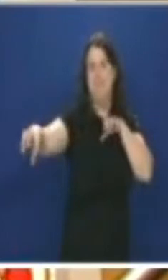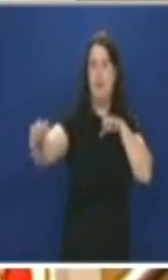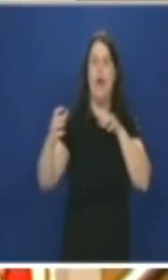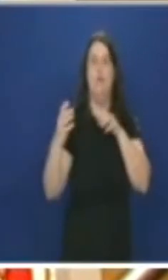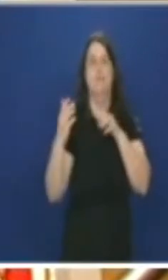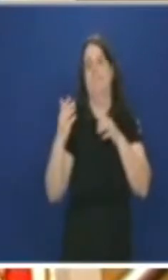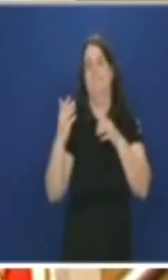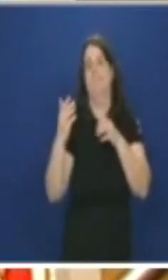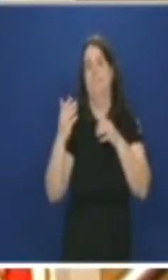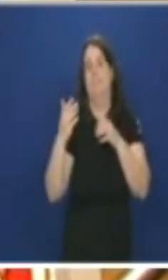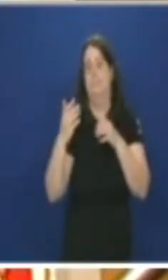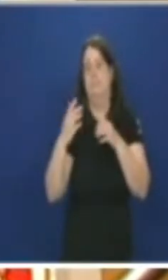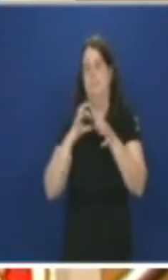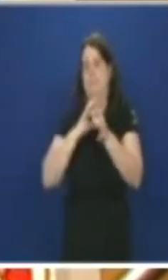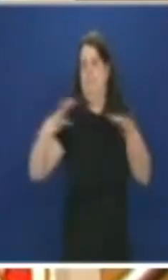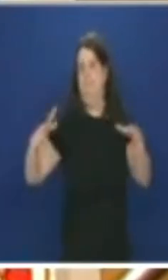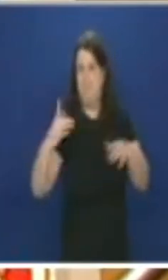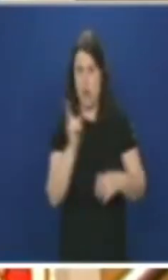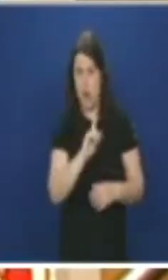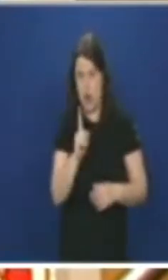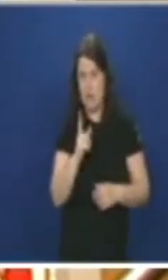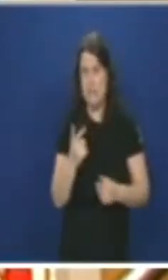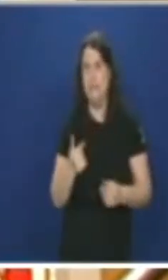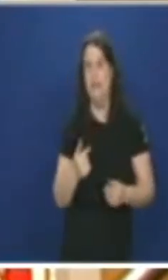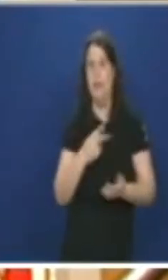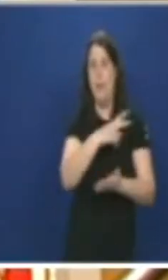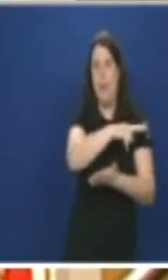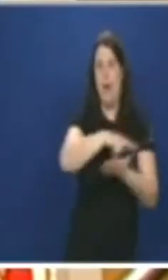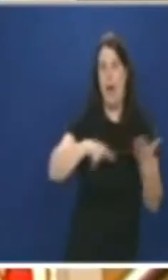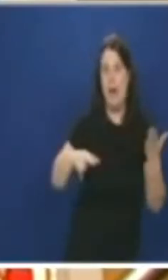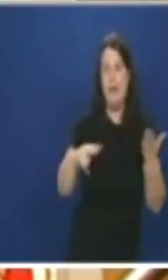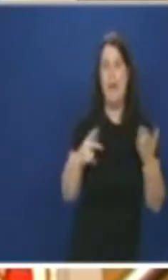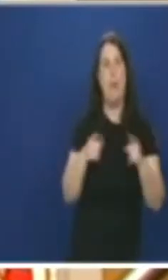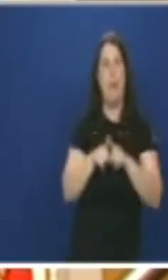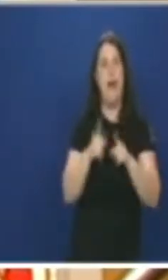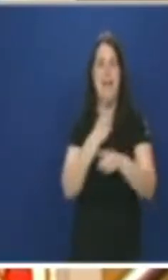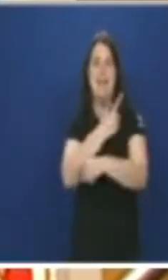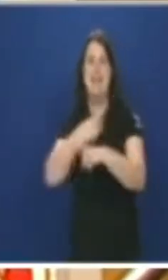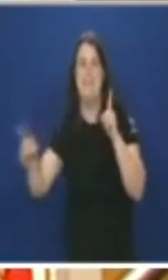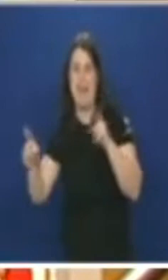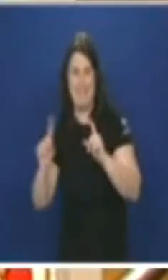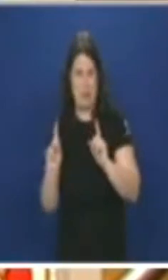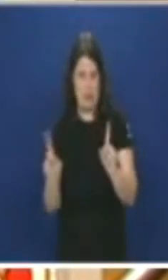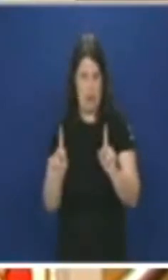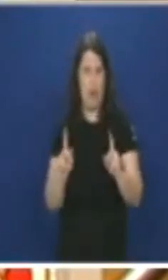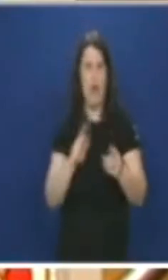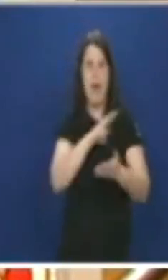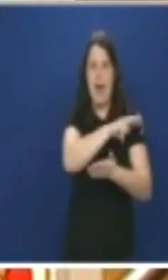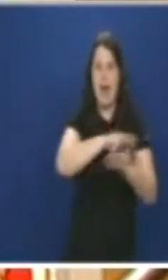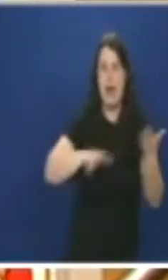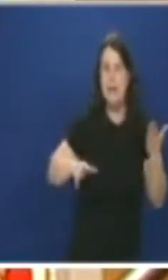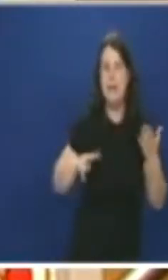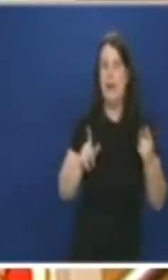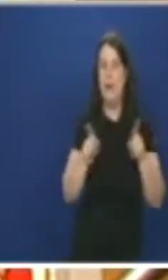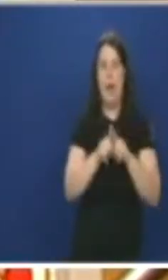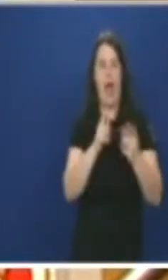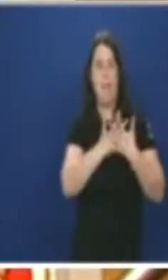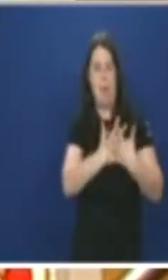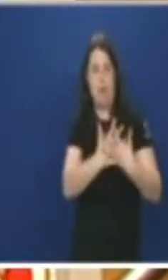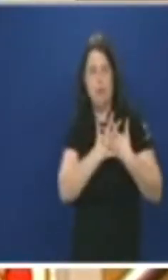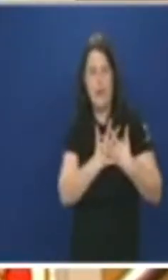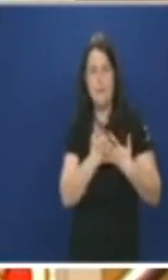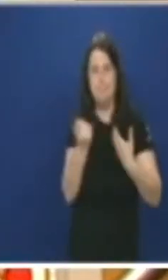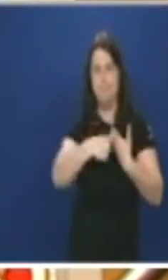infranqueable. Galicia non se define por oposición ao distinto. Defínese por agregación de vontades, pola